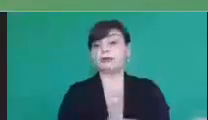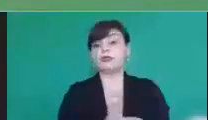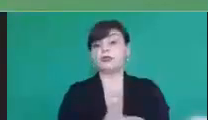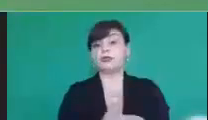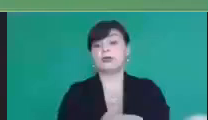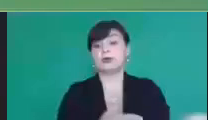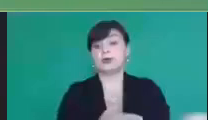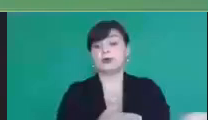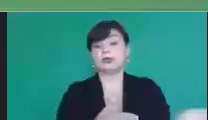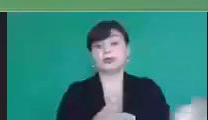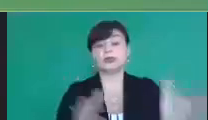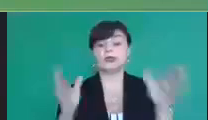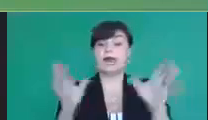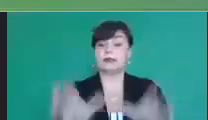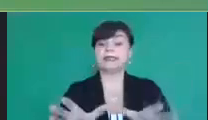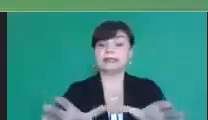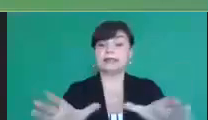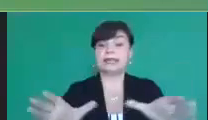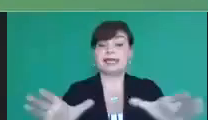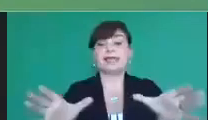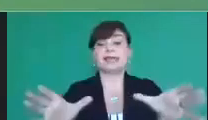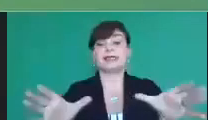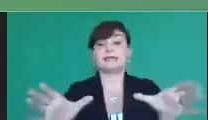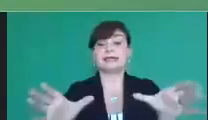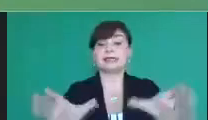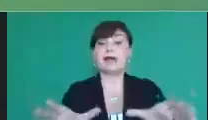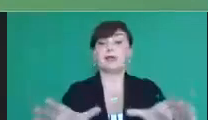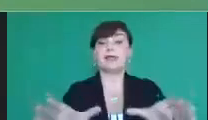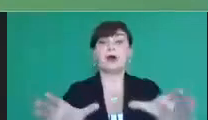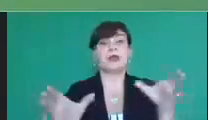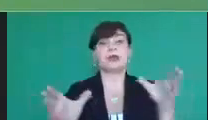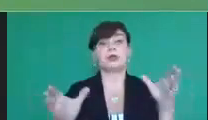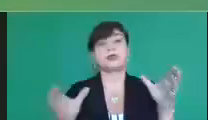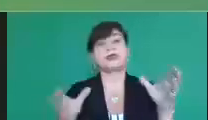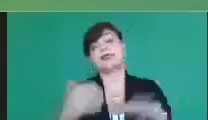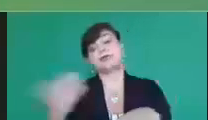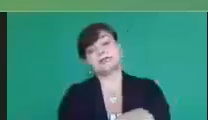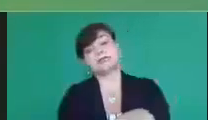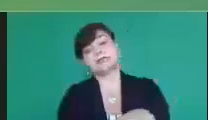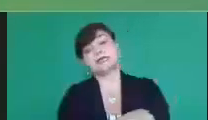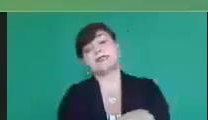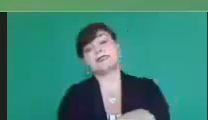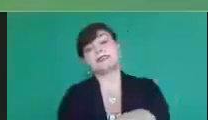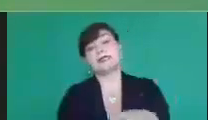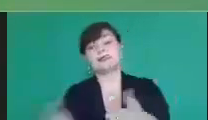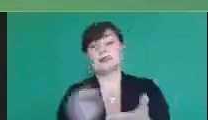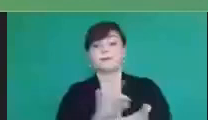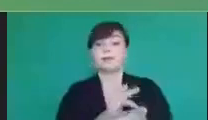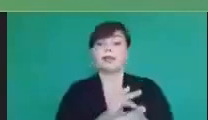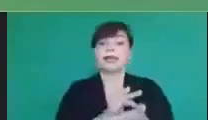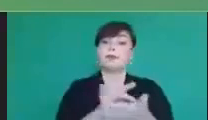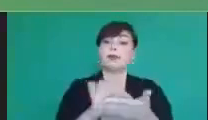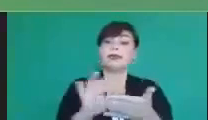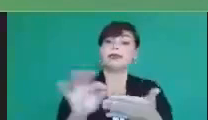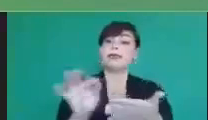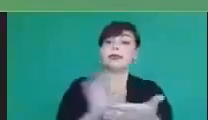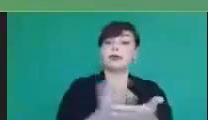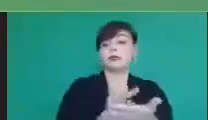alimentos cocidos. A veces en la misma tabla o inclusive en las mismas carnicerías le